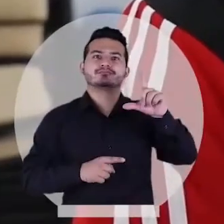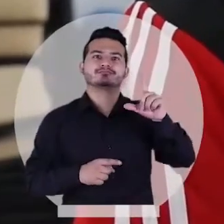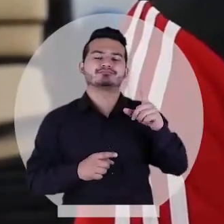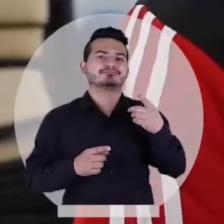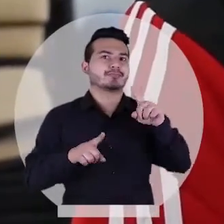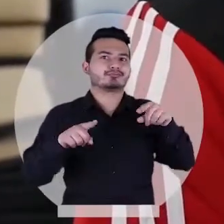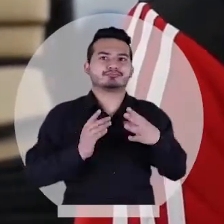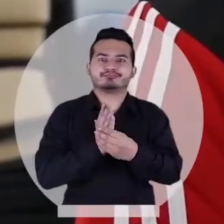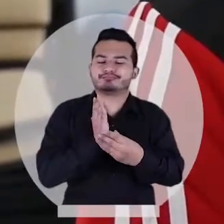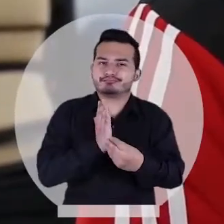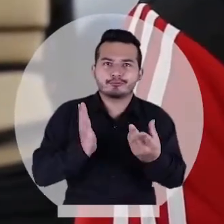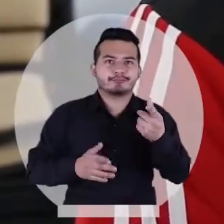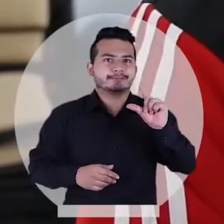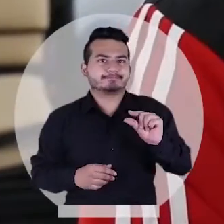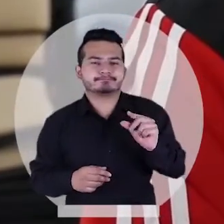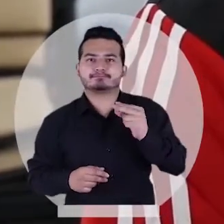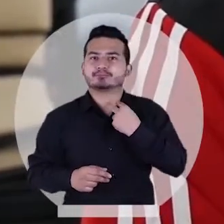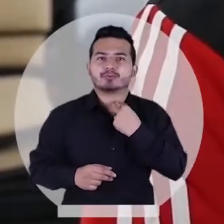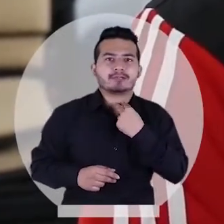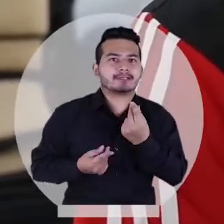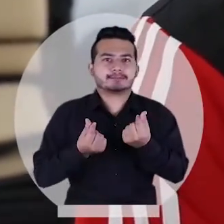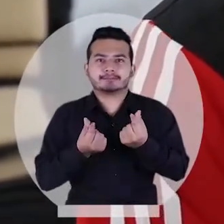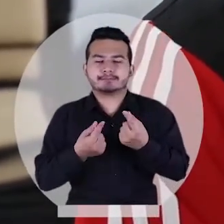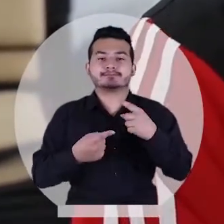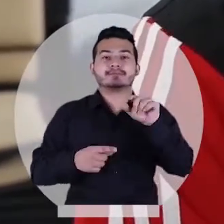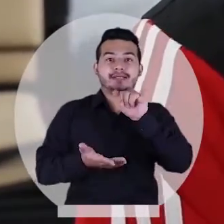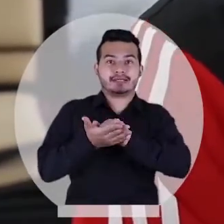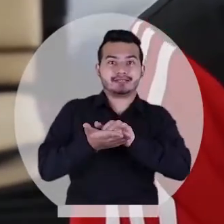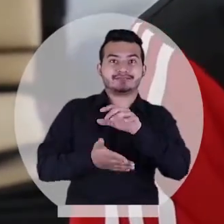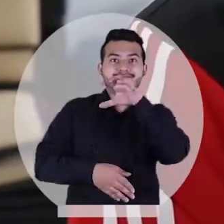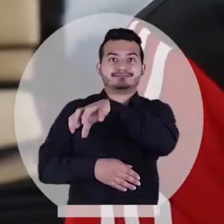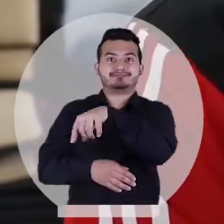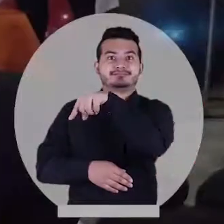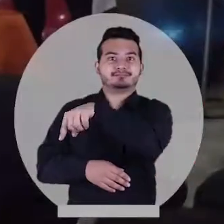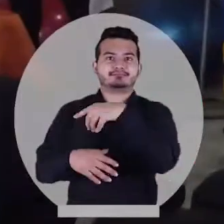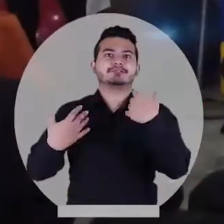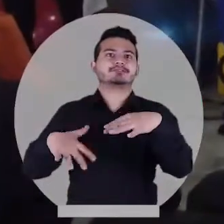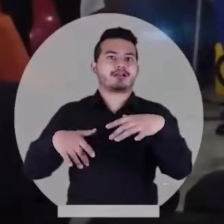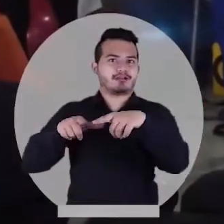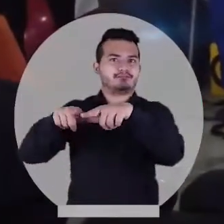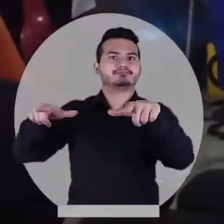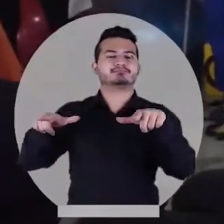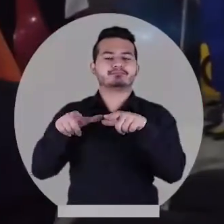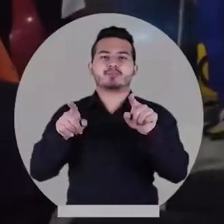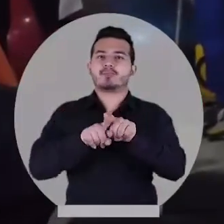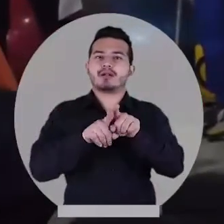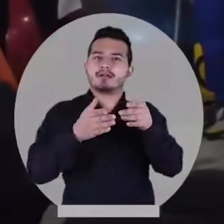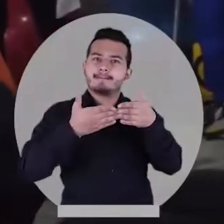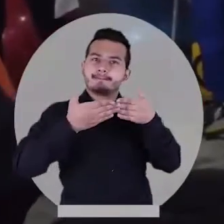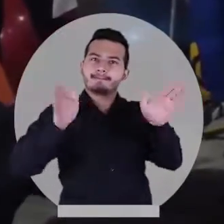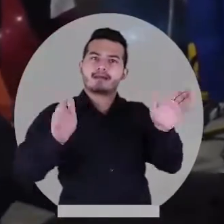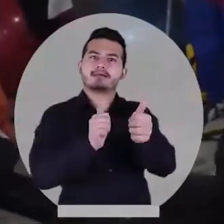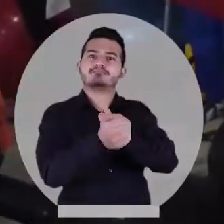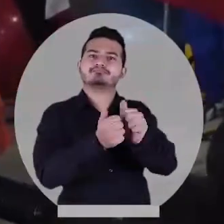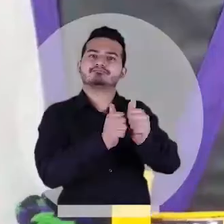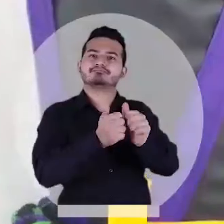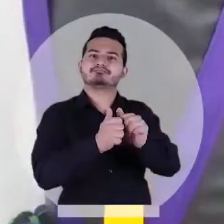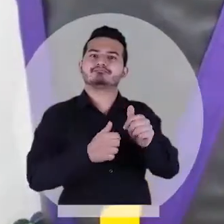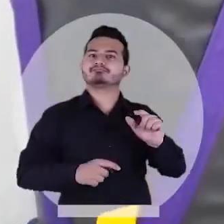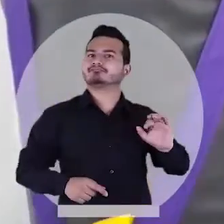que no tienen terapias, son de bajos recursos, necesitan de este